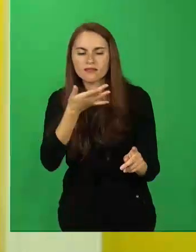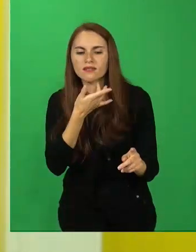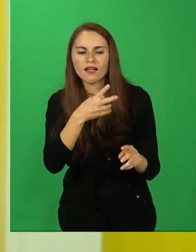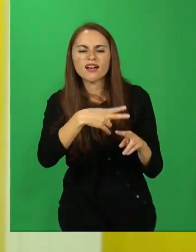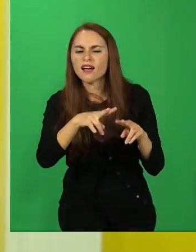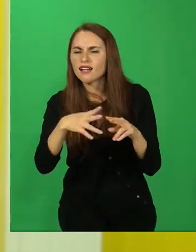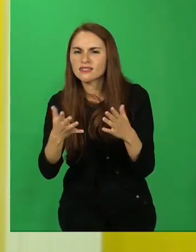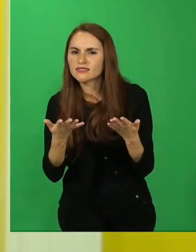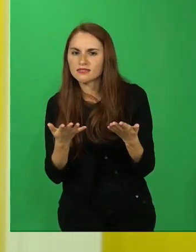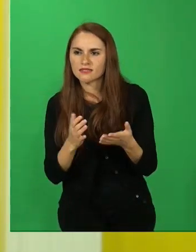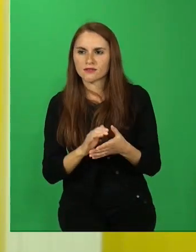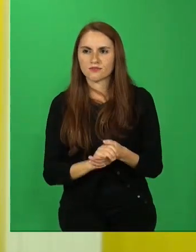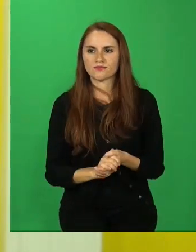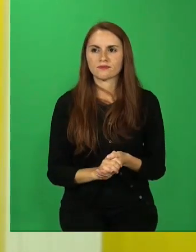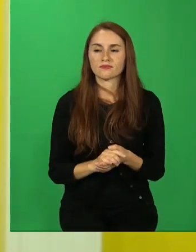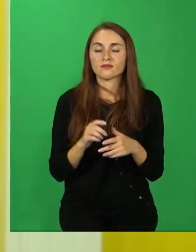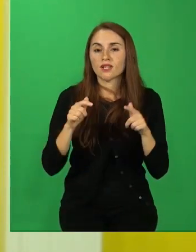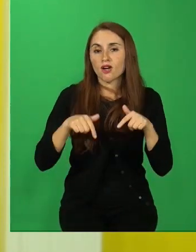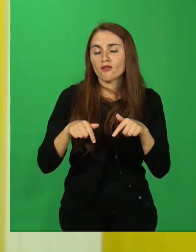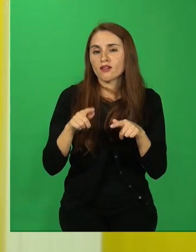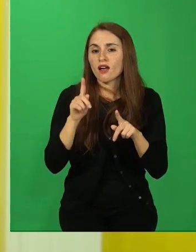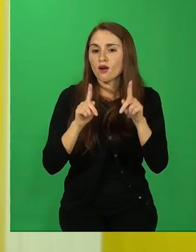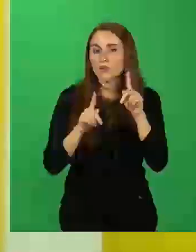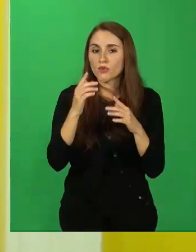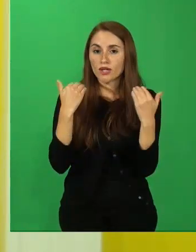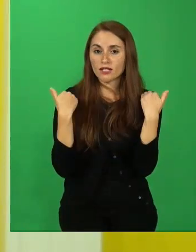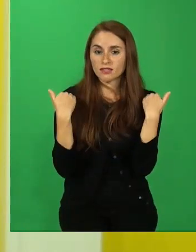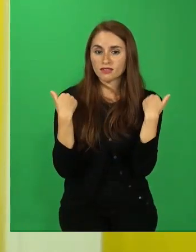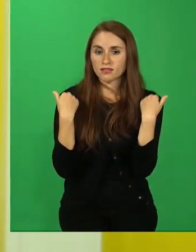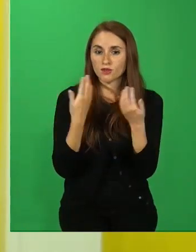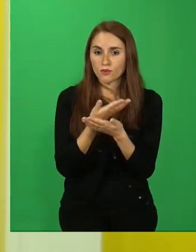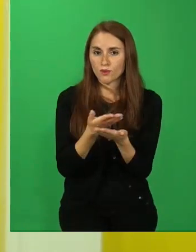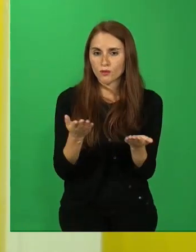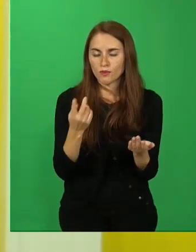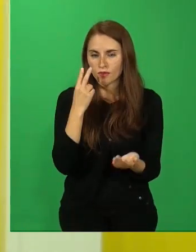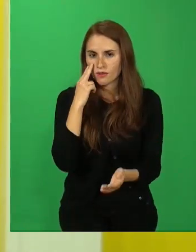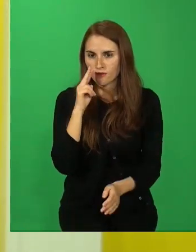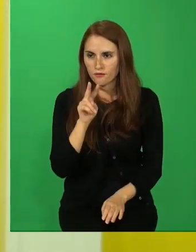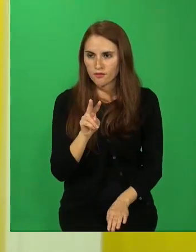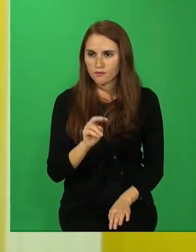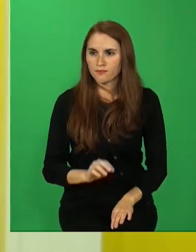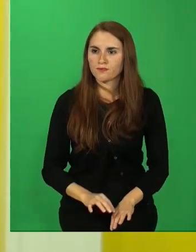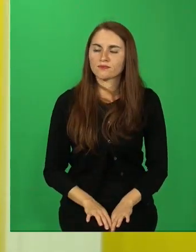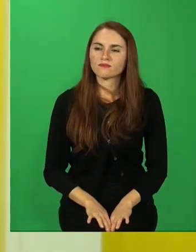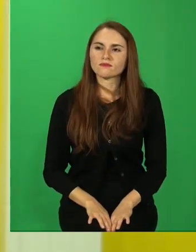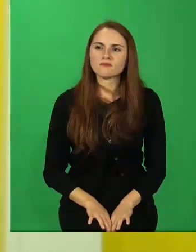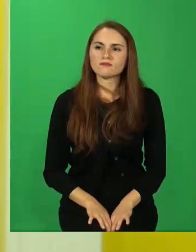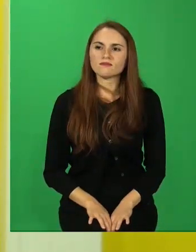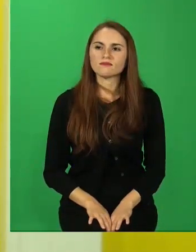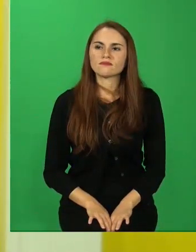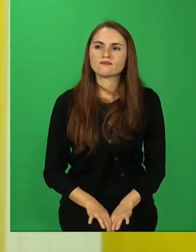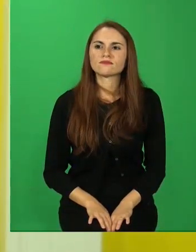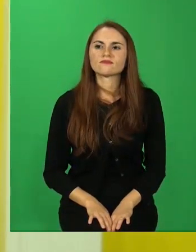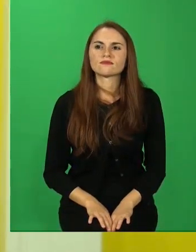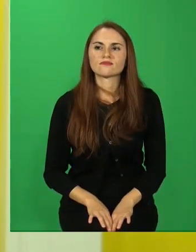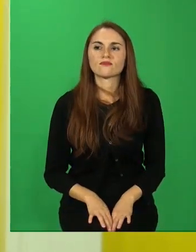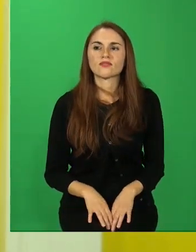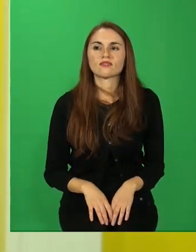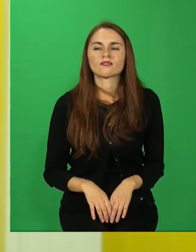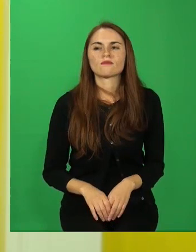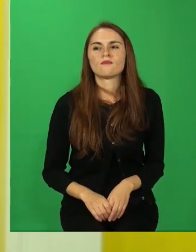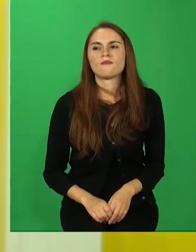vamos a realizar unos ejercicios para poner en práctica lo que acabamos de identificar como tipos